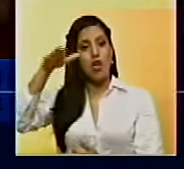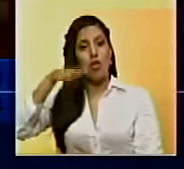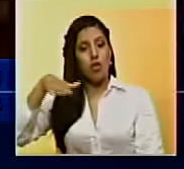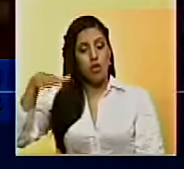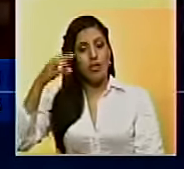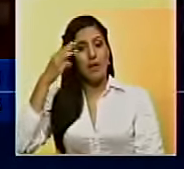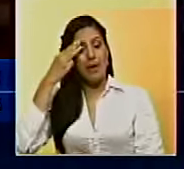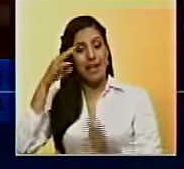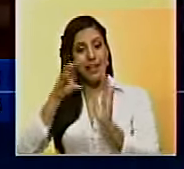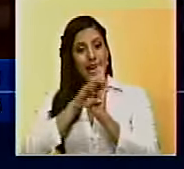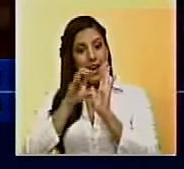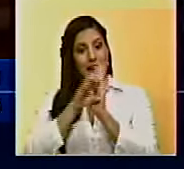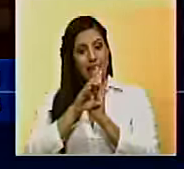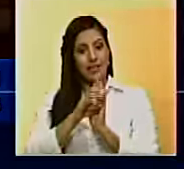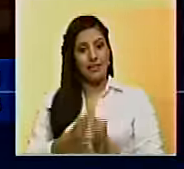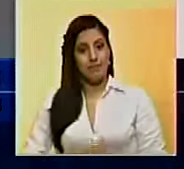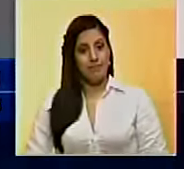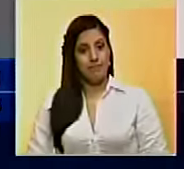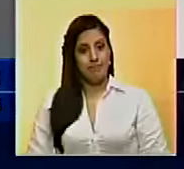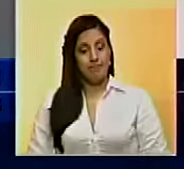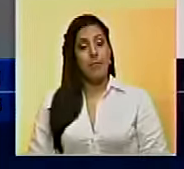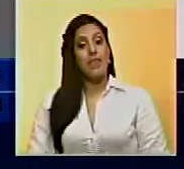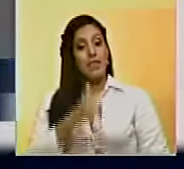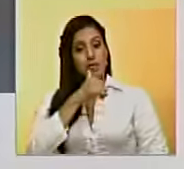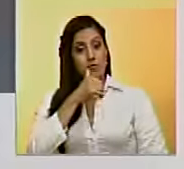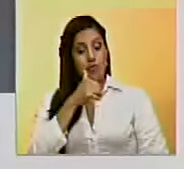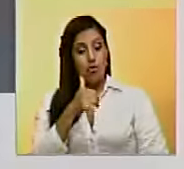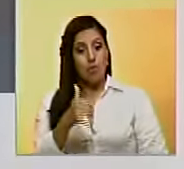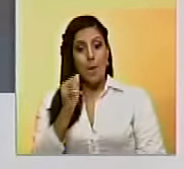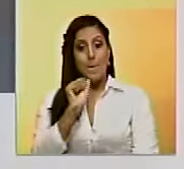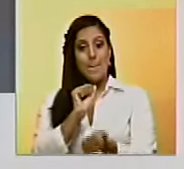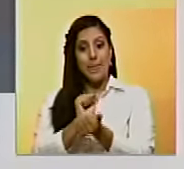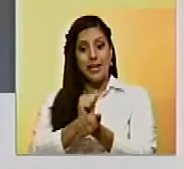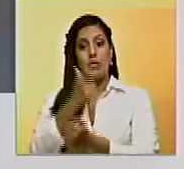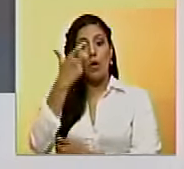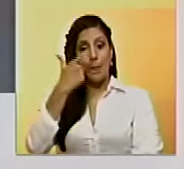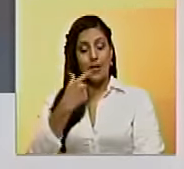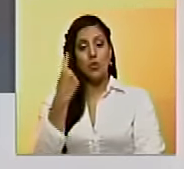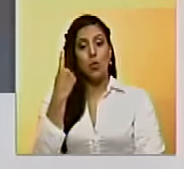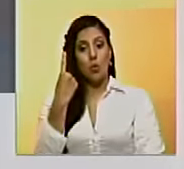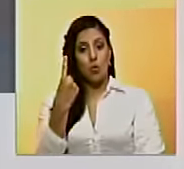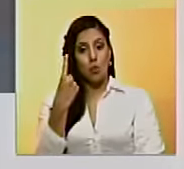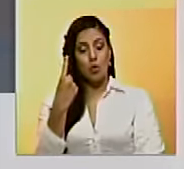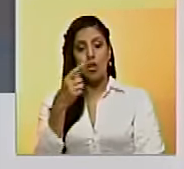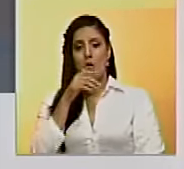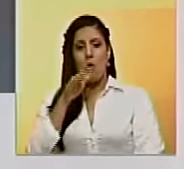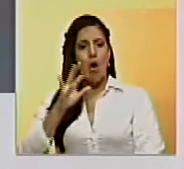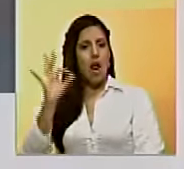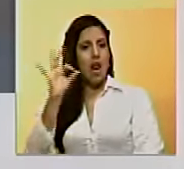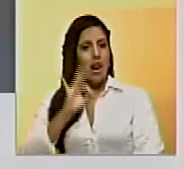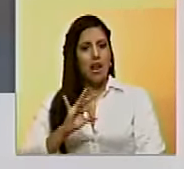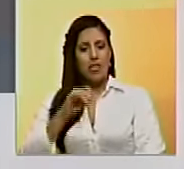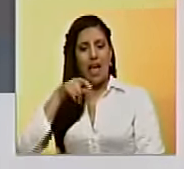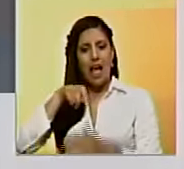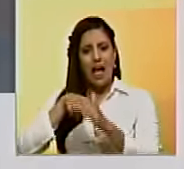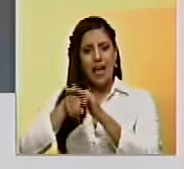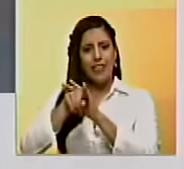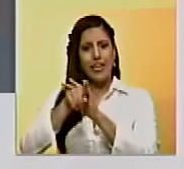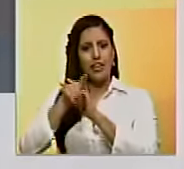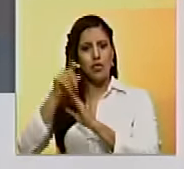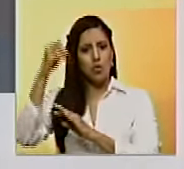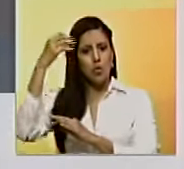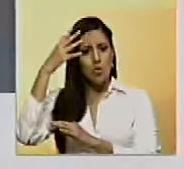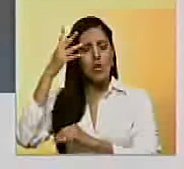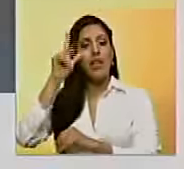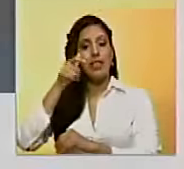Magallanes en el oeste de Caracas informó que fue detenido un individuo que se encontraba sin justificación dentro de la planta